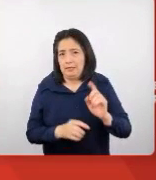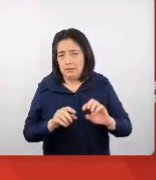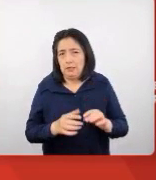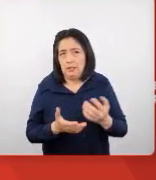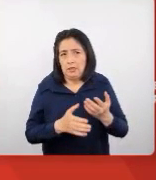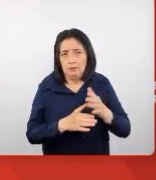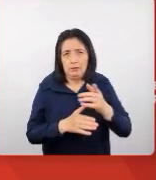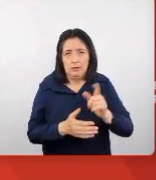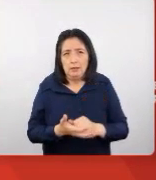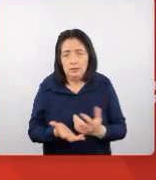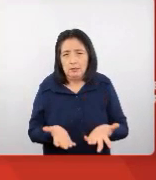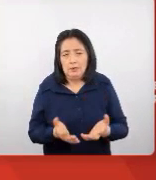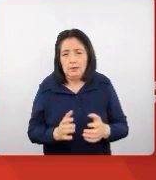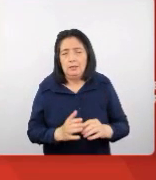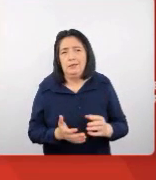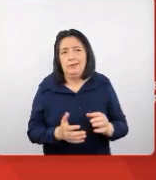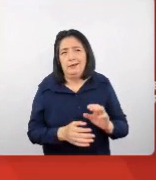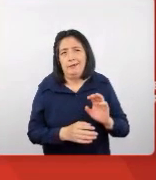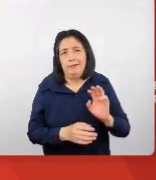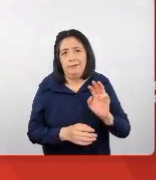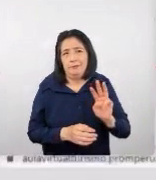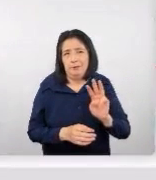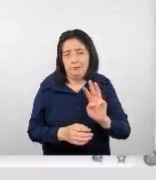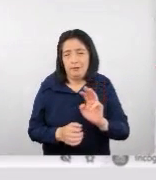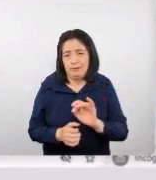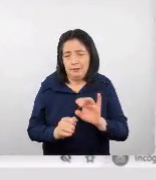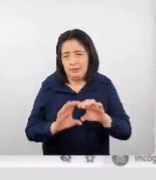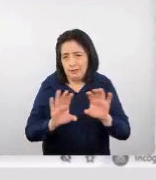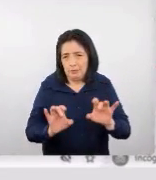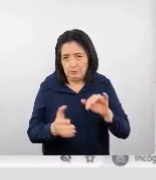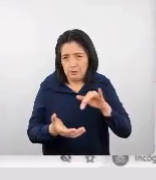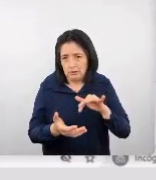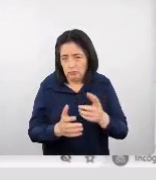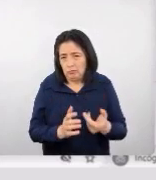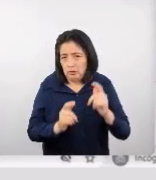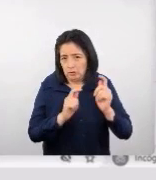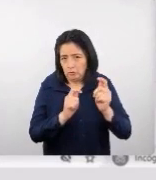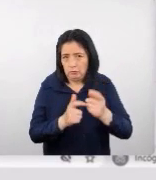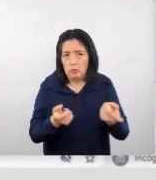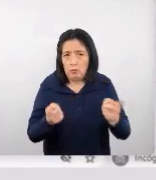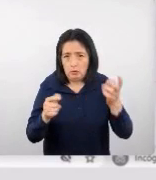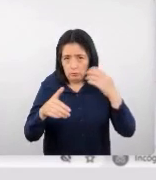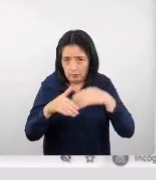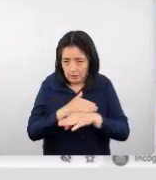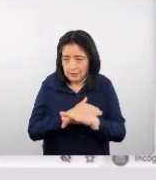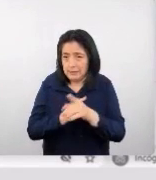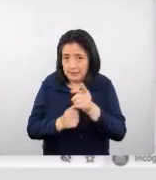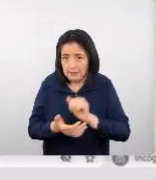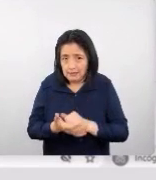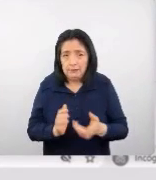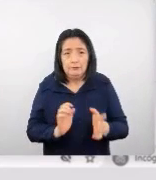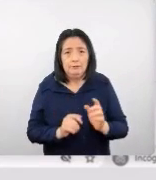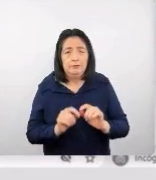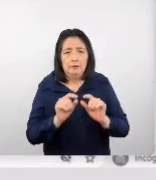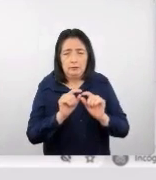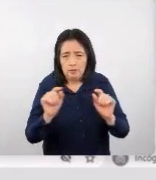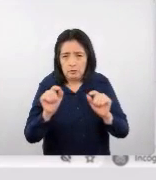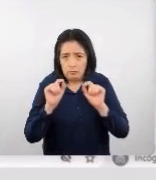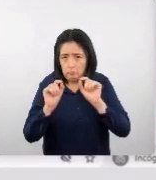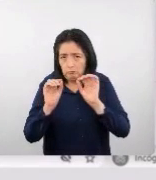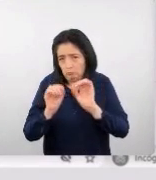la página del aula virtual de turismo. ¿Okay? Al ingresar al aula virtual de turismo, se van a